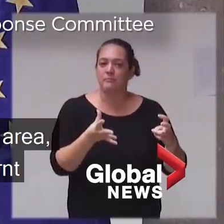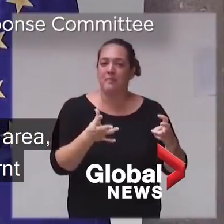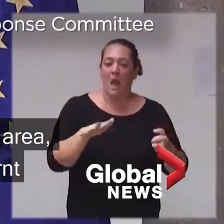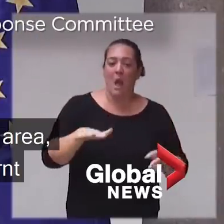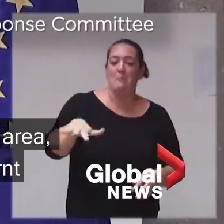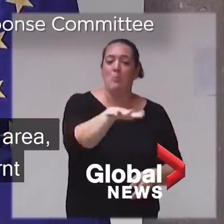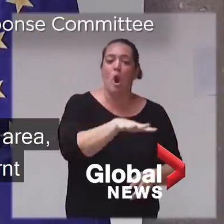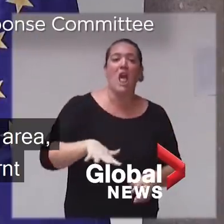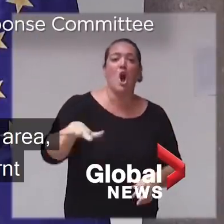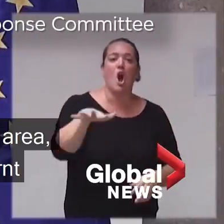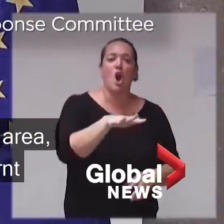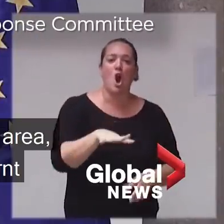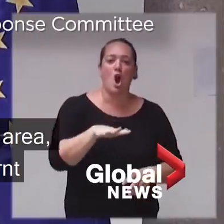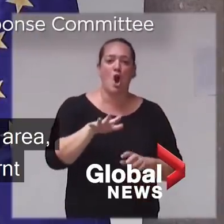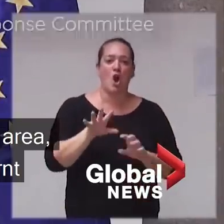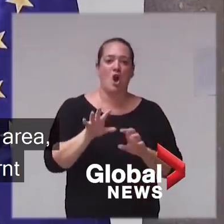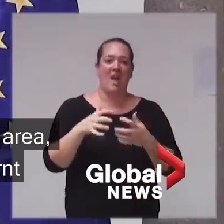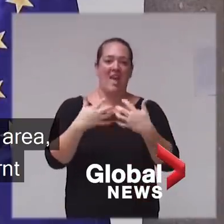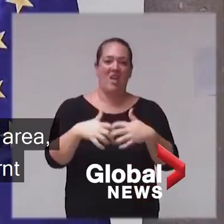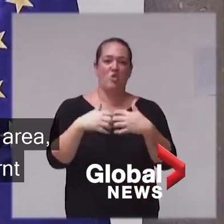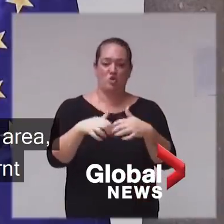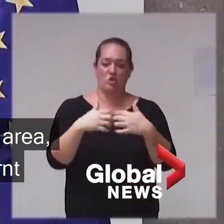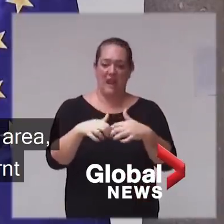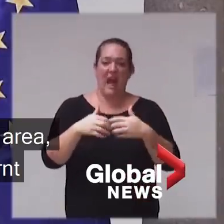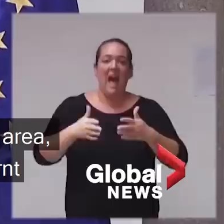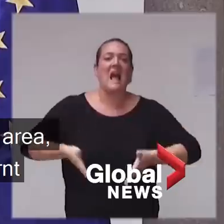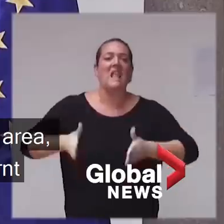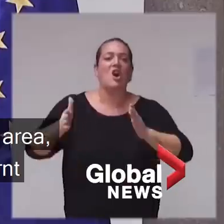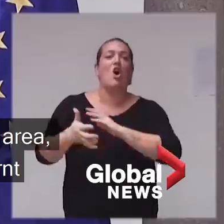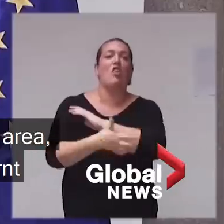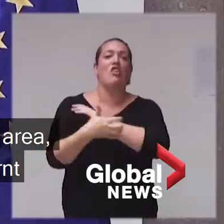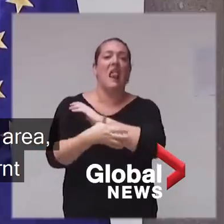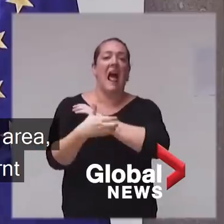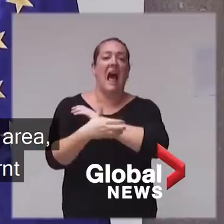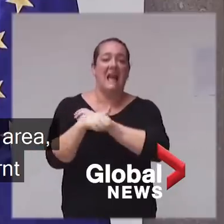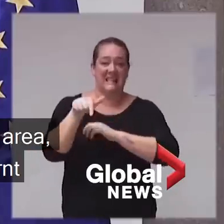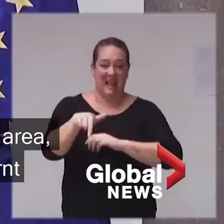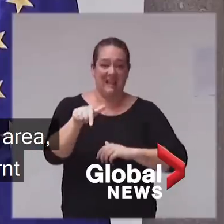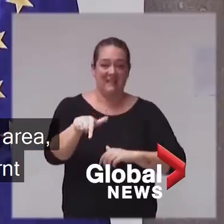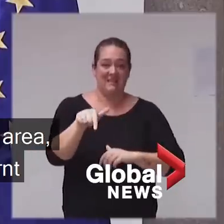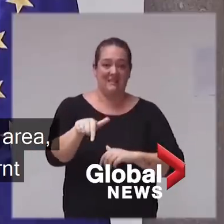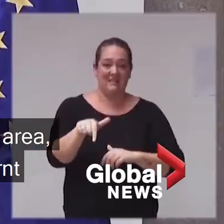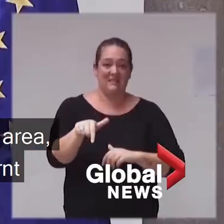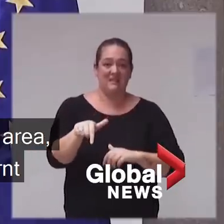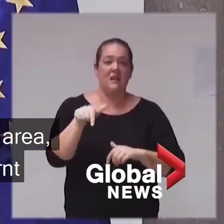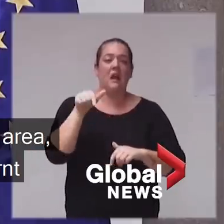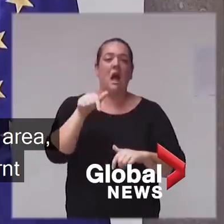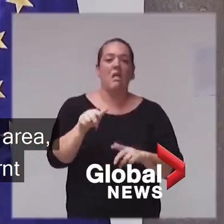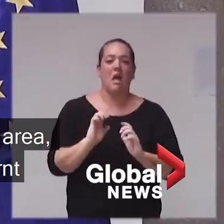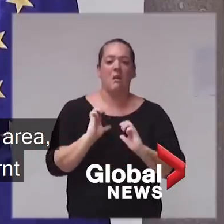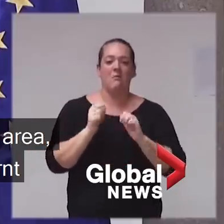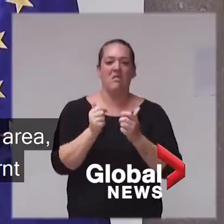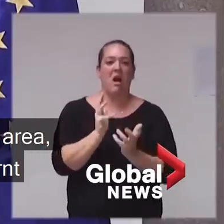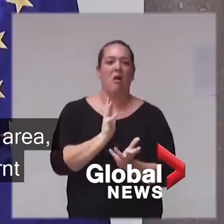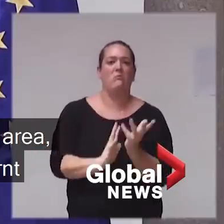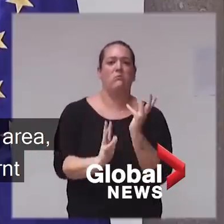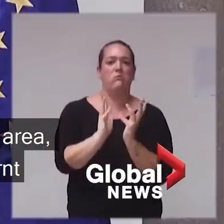polígono industrial Callejón de la Gata, ha entrado en combustión una